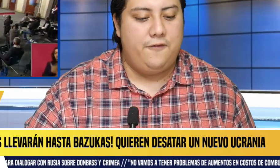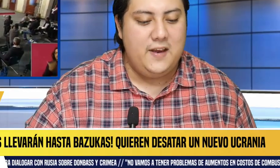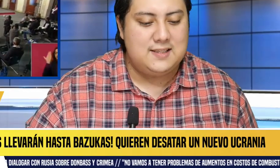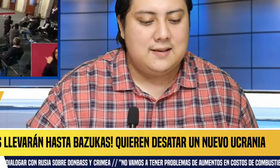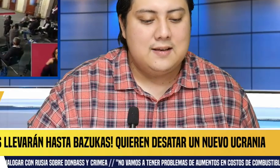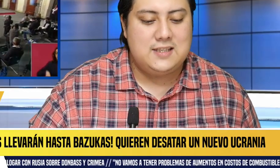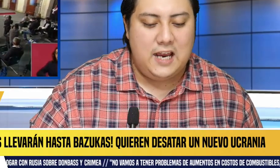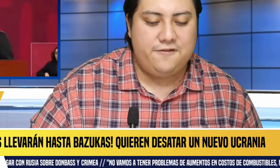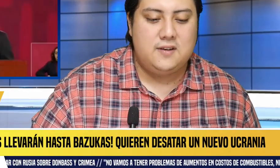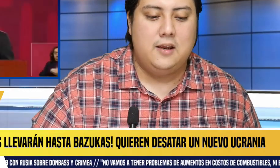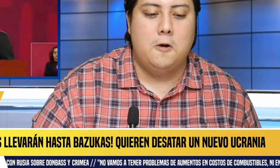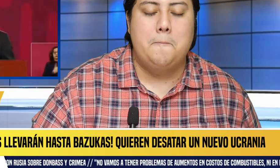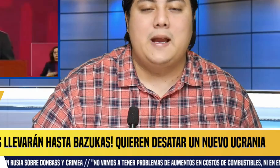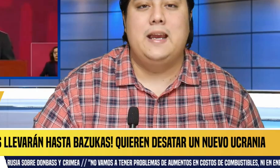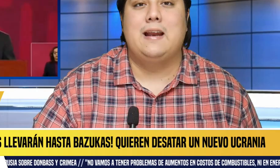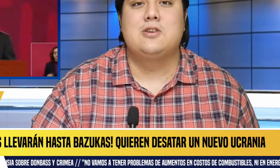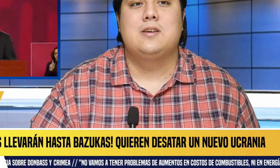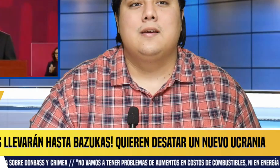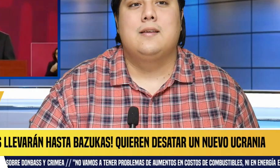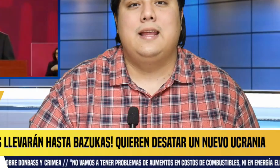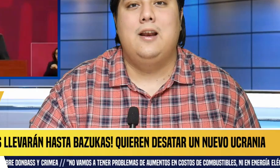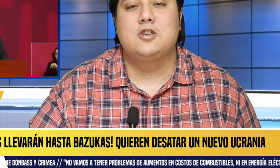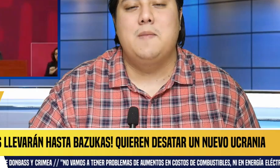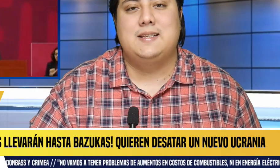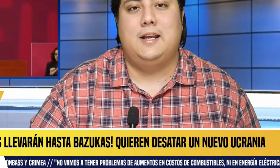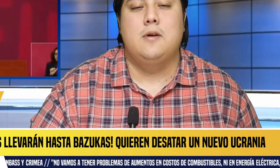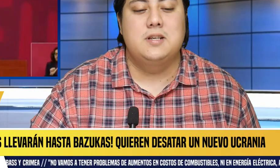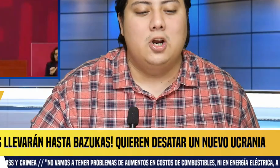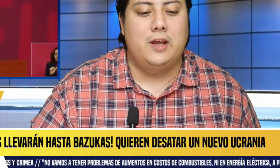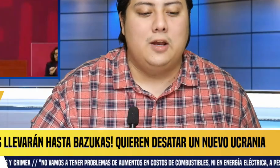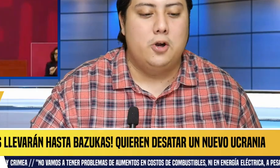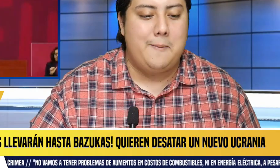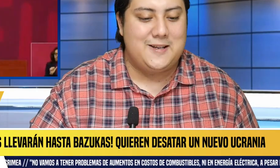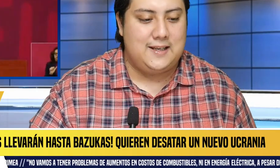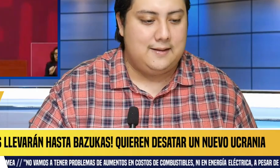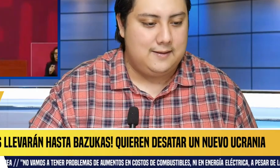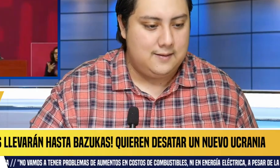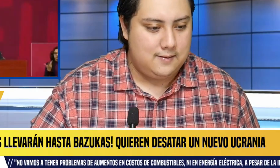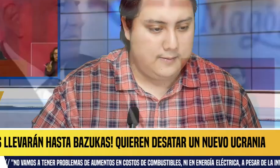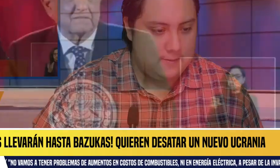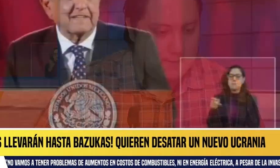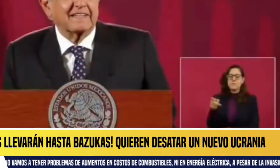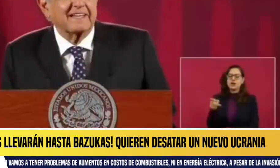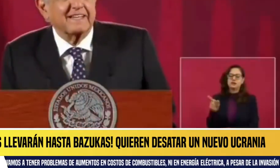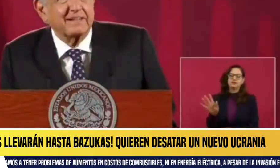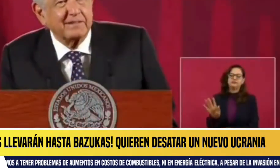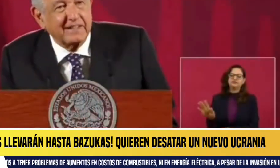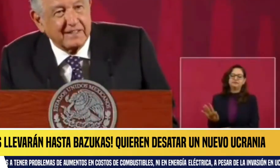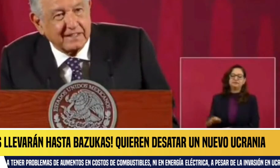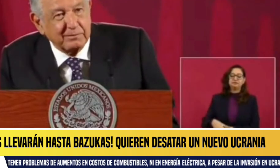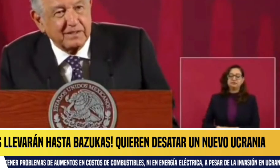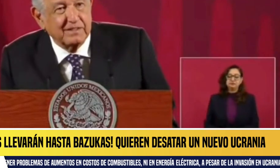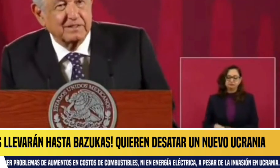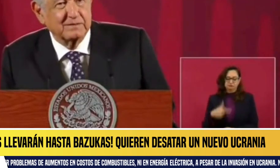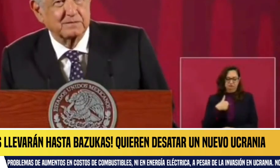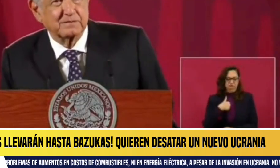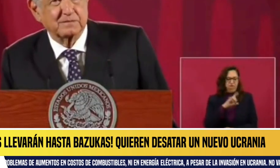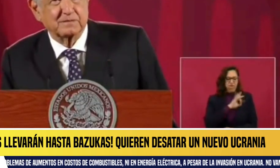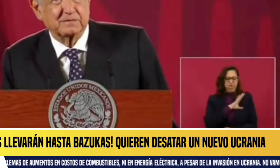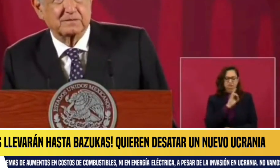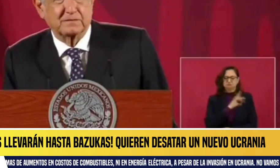los fifís, chefs y compañeros de los meseros. Vamos a ver lo que dijo hoy el presidente. Y el que nada debe, nada